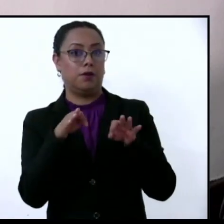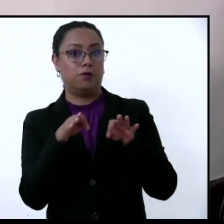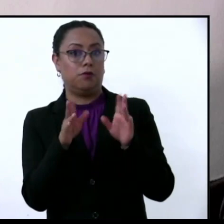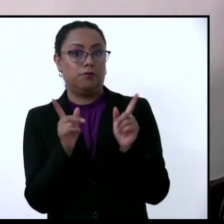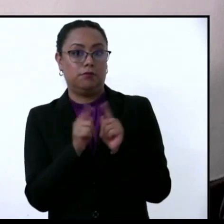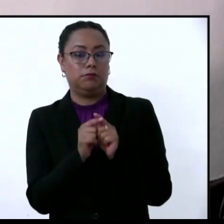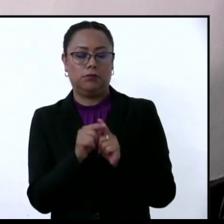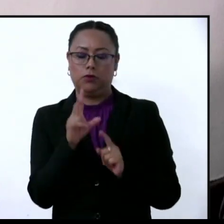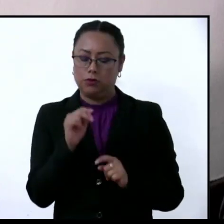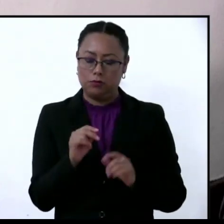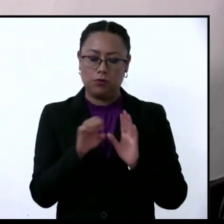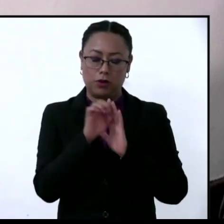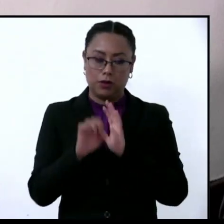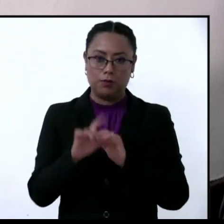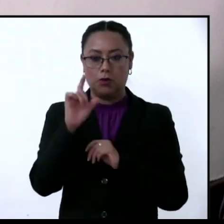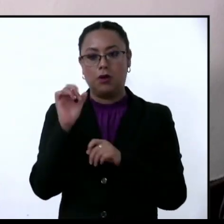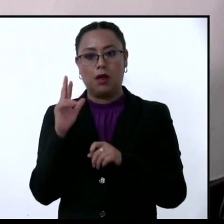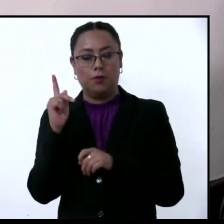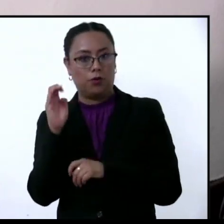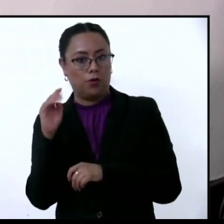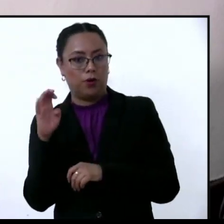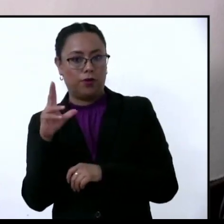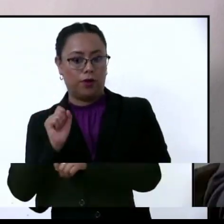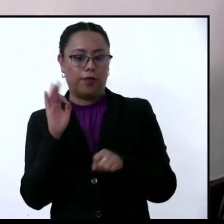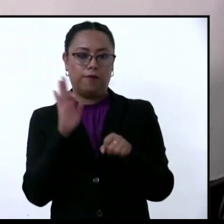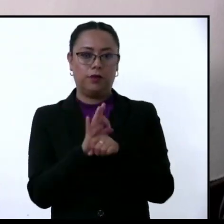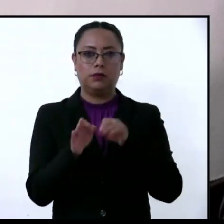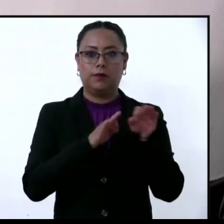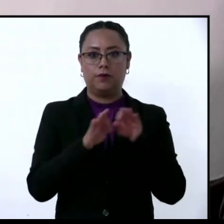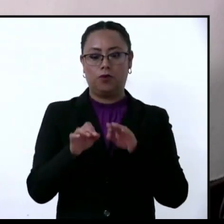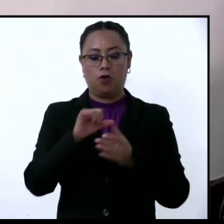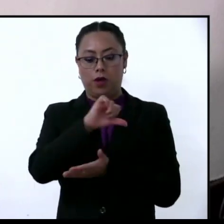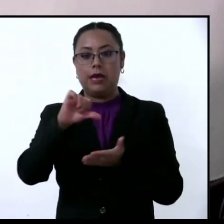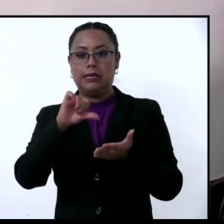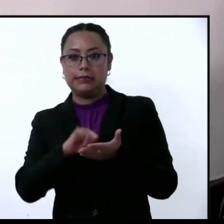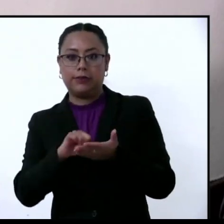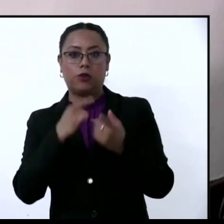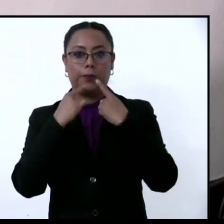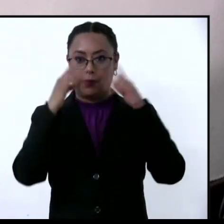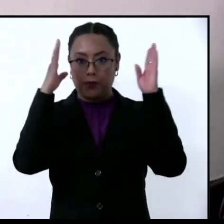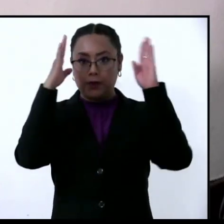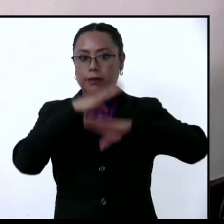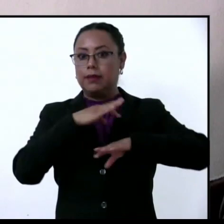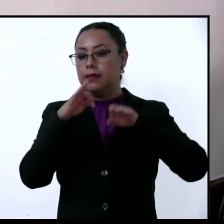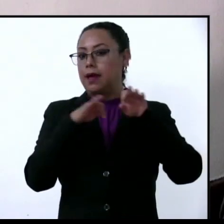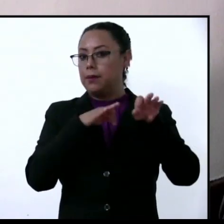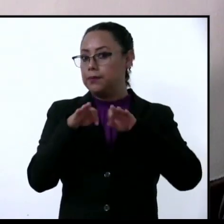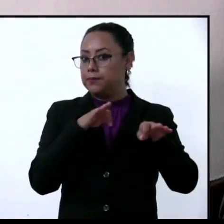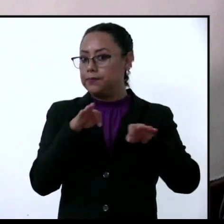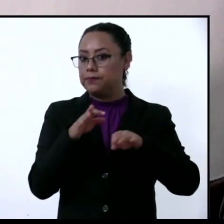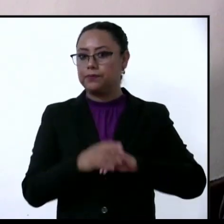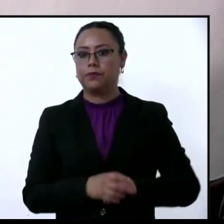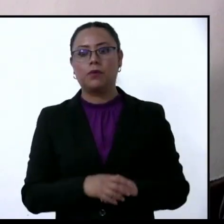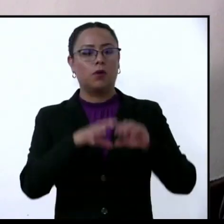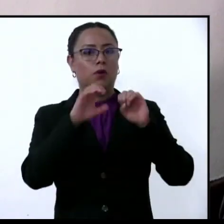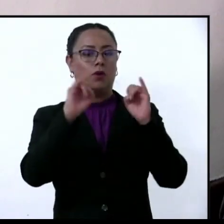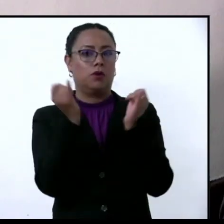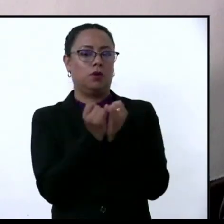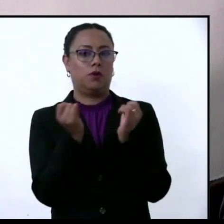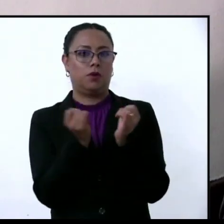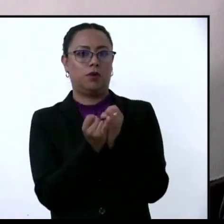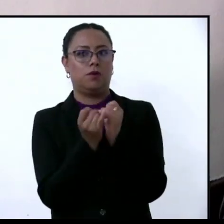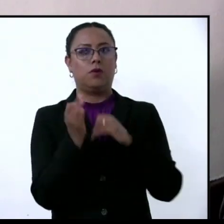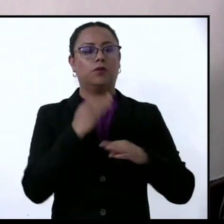la Procuraduría de la Defensa del Trabajo, desde el Centro de Conciliación Laboral o aún el